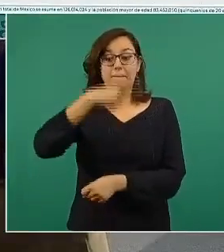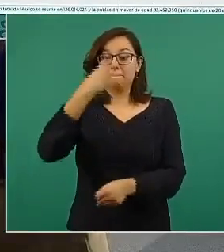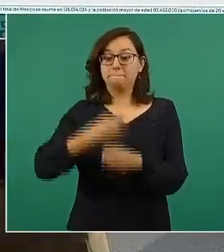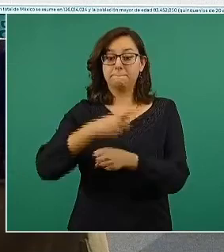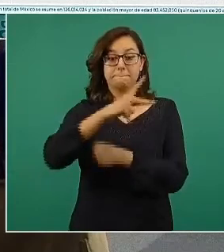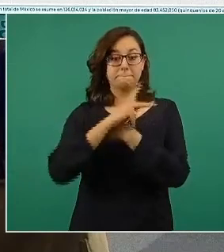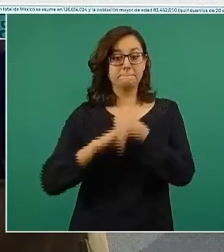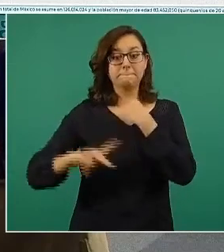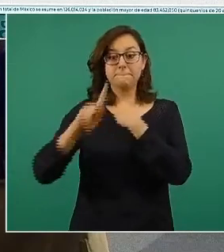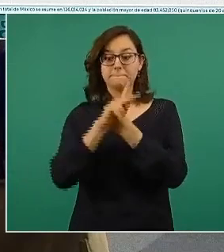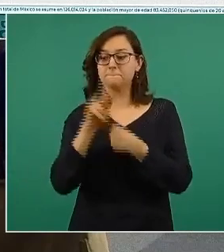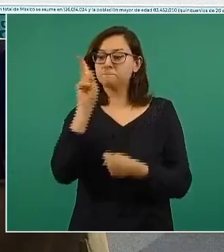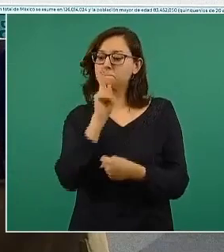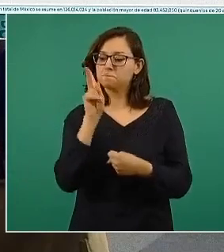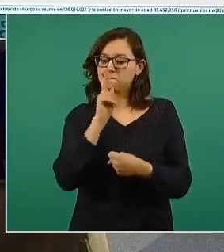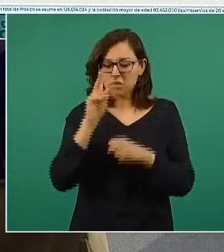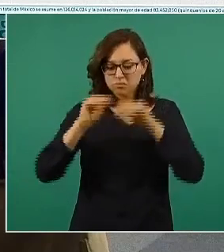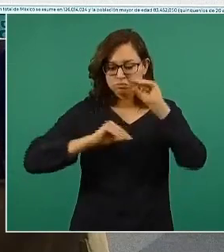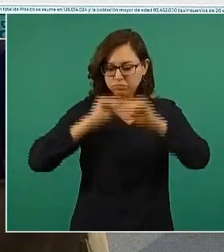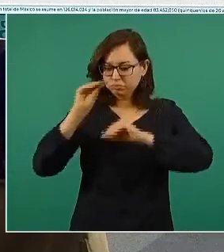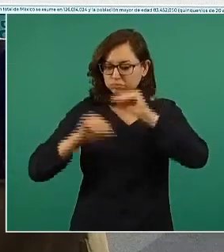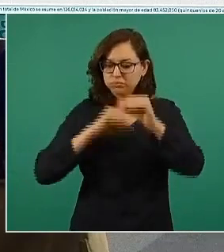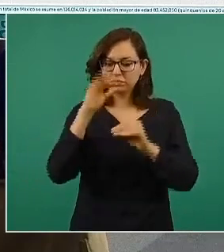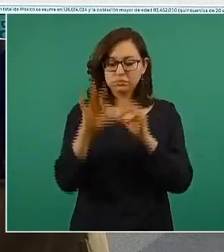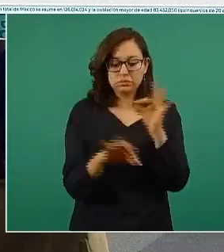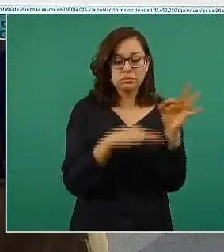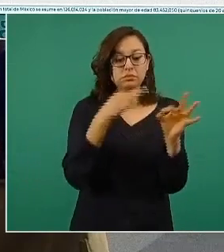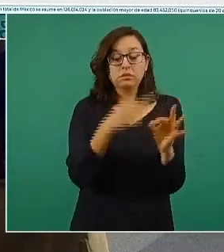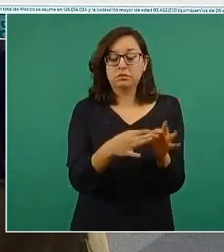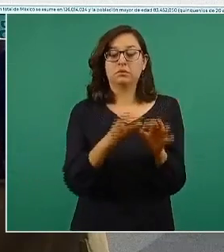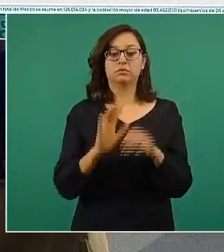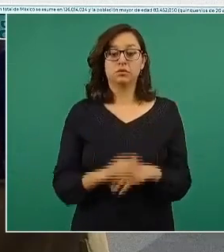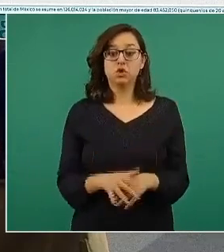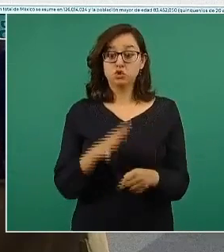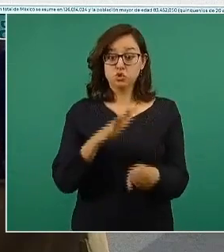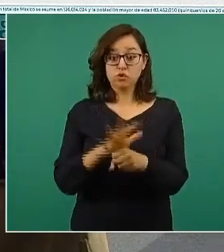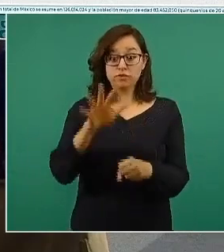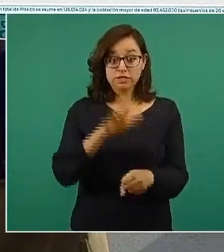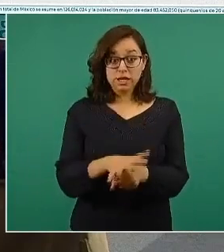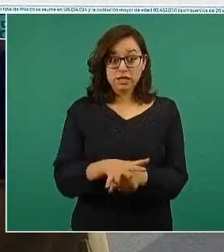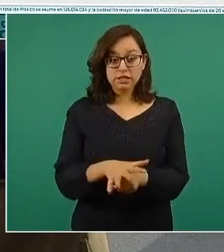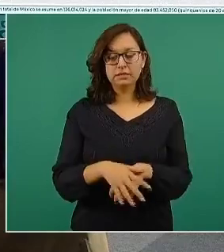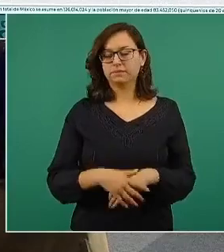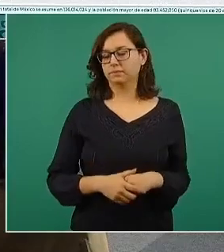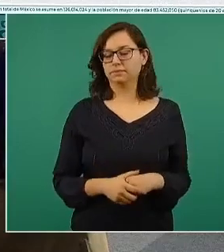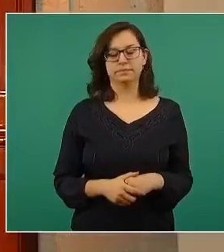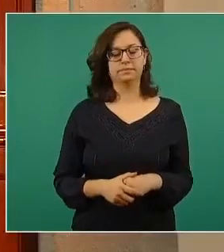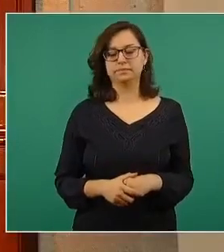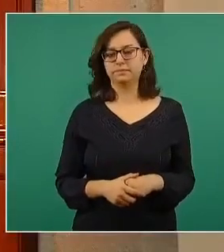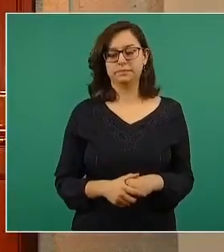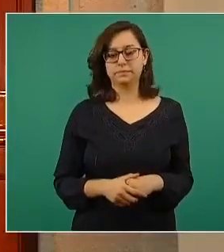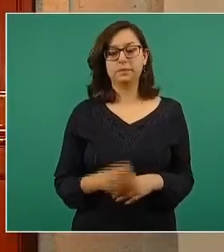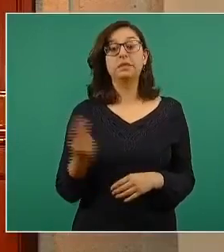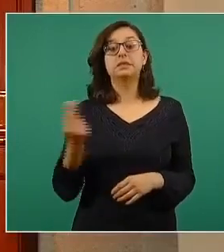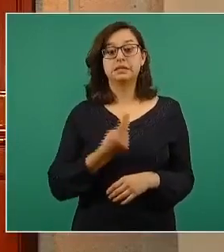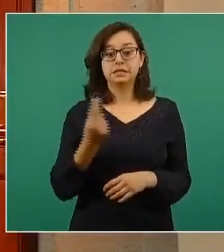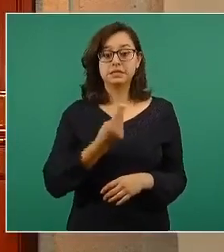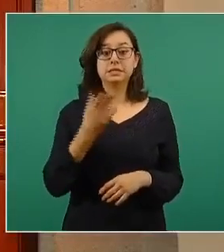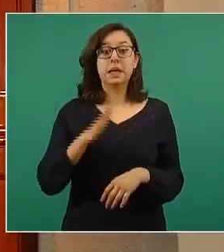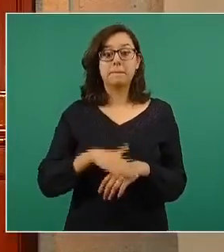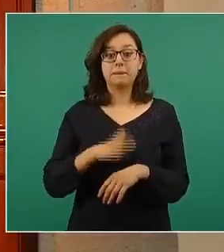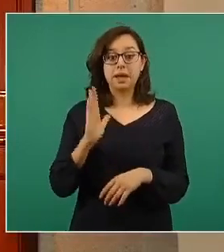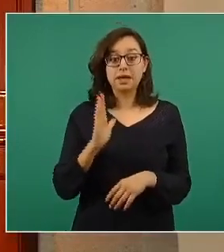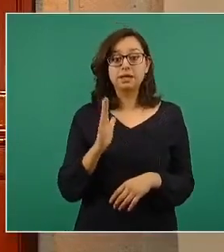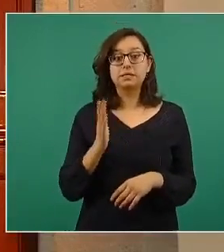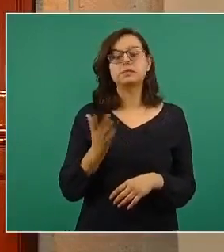embargo, desarrollar y tener la prueba confirmatoria no era suficiente, porque el INDRE no podía absorber la carga de